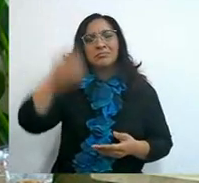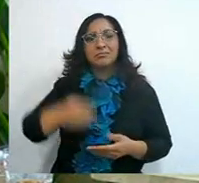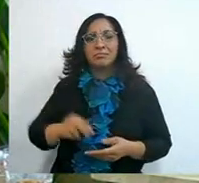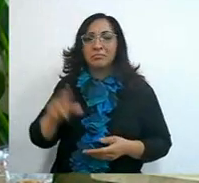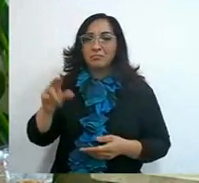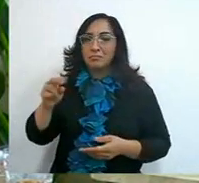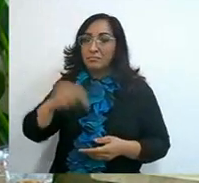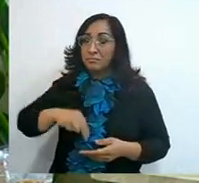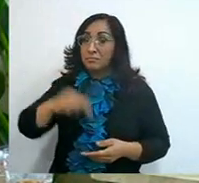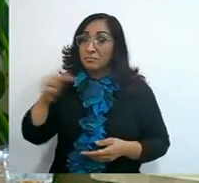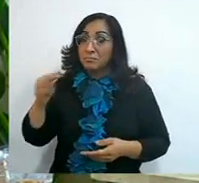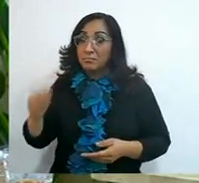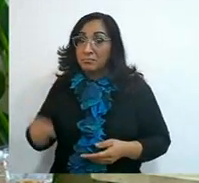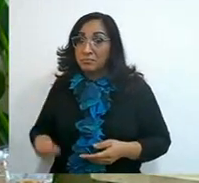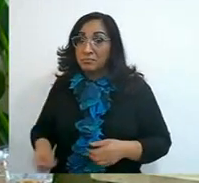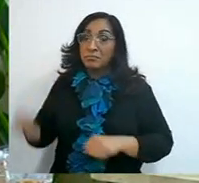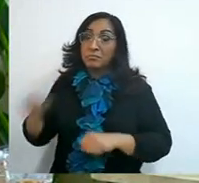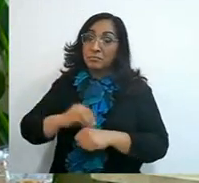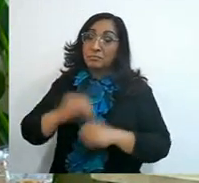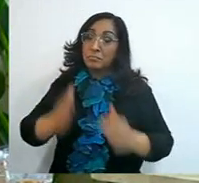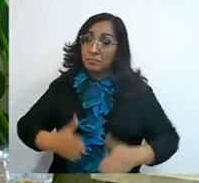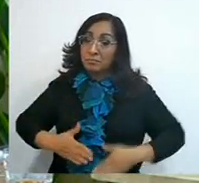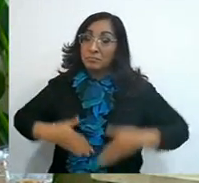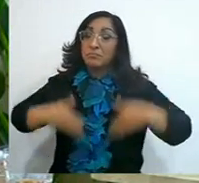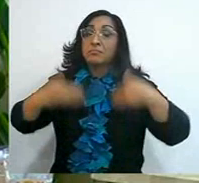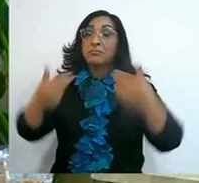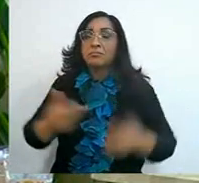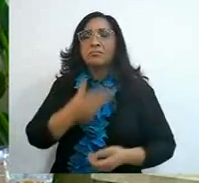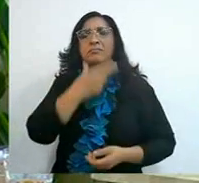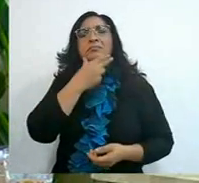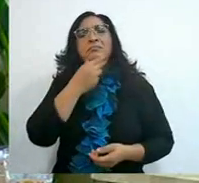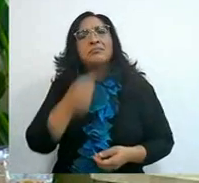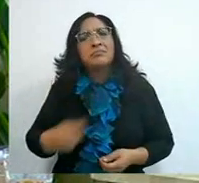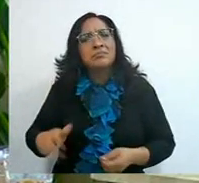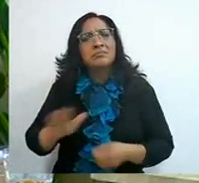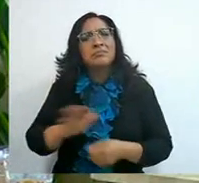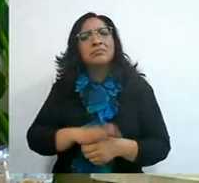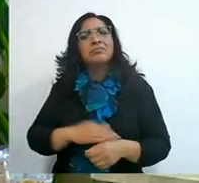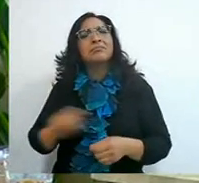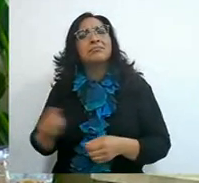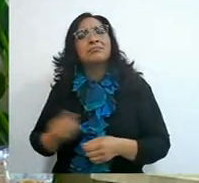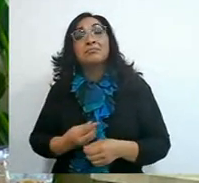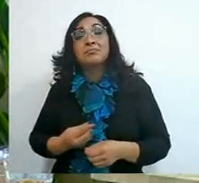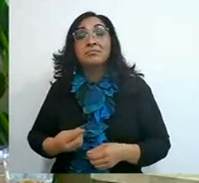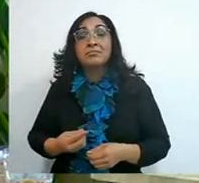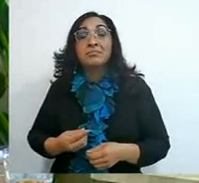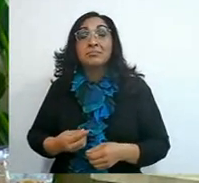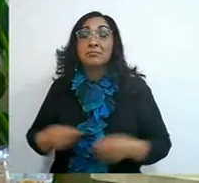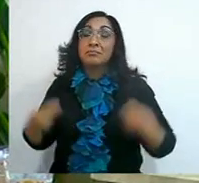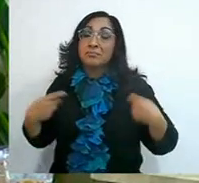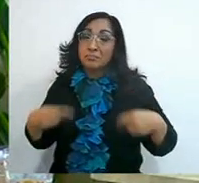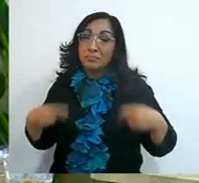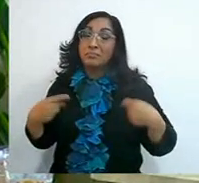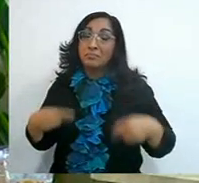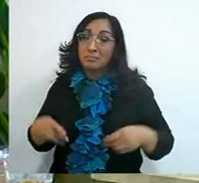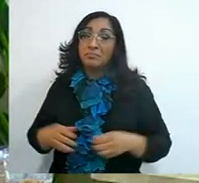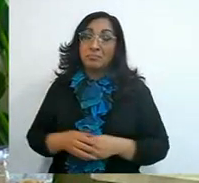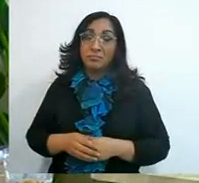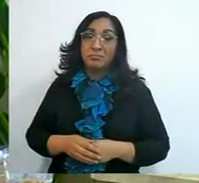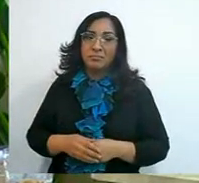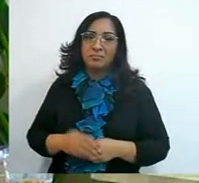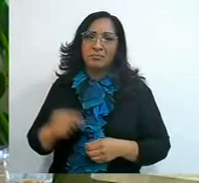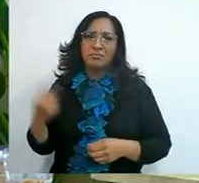que nunca confiar en el hombre, porque el hombre me iba a fallar. Solamente Dios sabe ser amigo fiel.